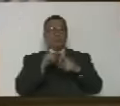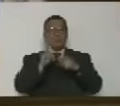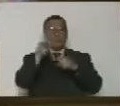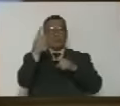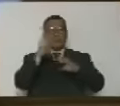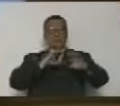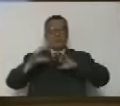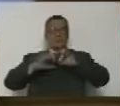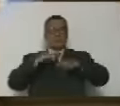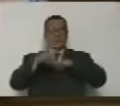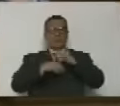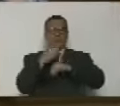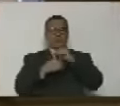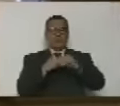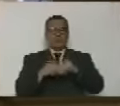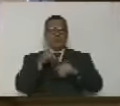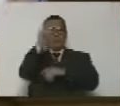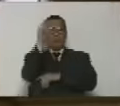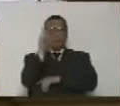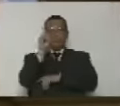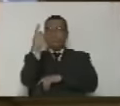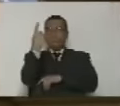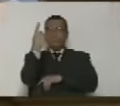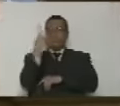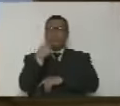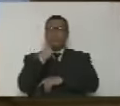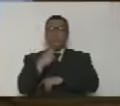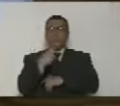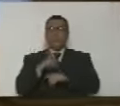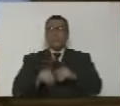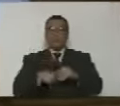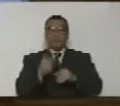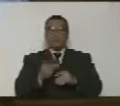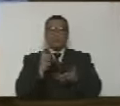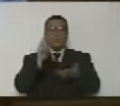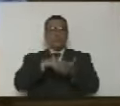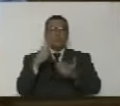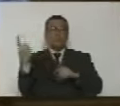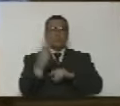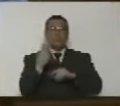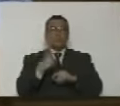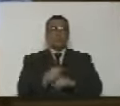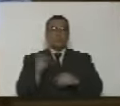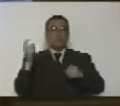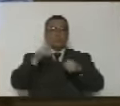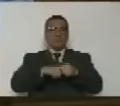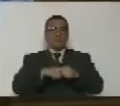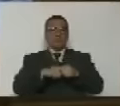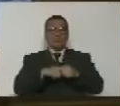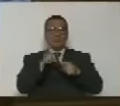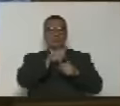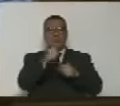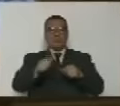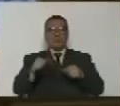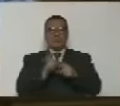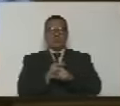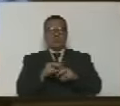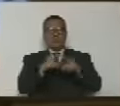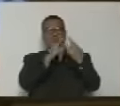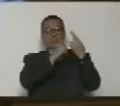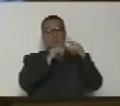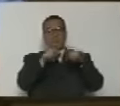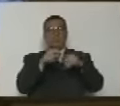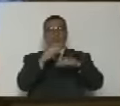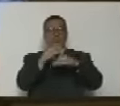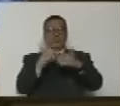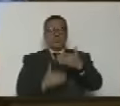uno. Comunicaciones suscritas por los diputados principales solicitando permiso para ausentarse e incorporar a sus suplentes respectivos